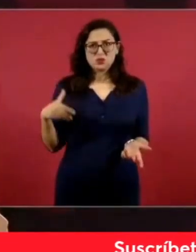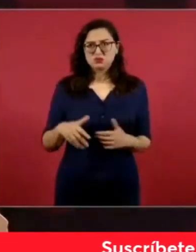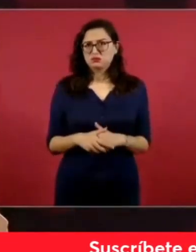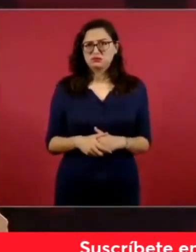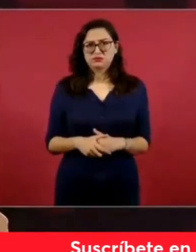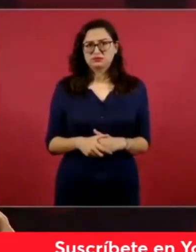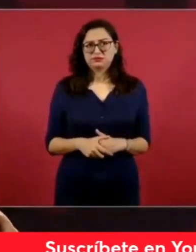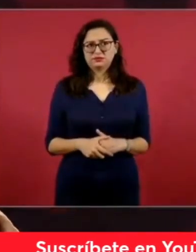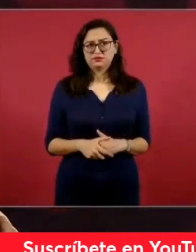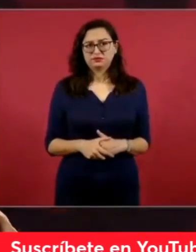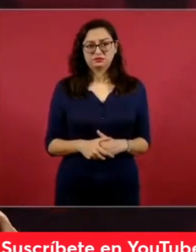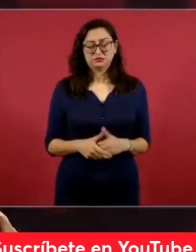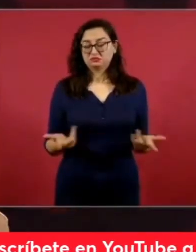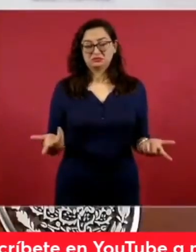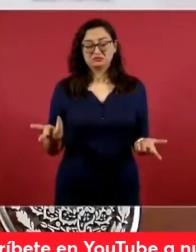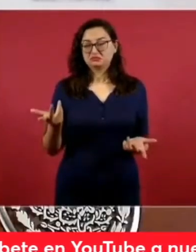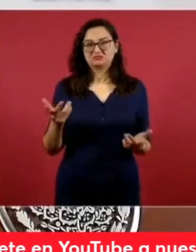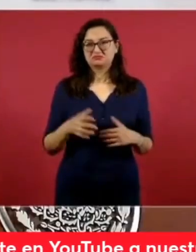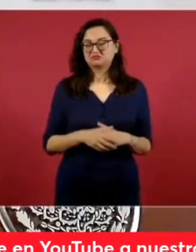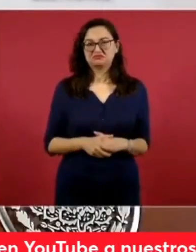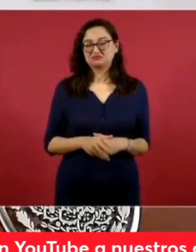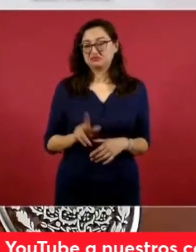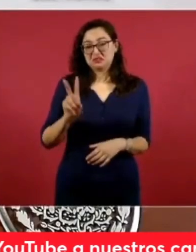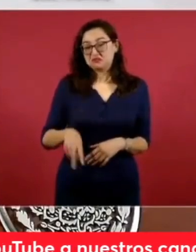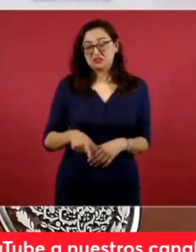Los billullos.